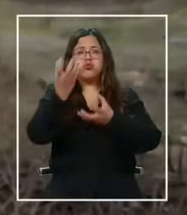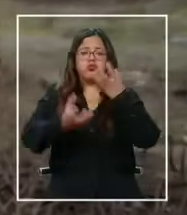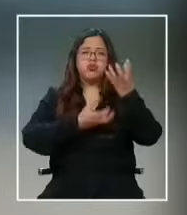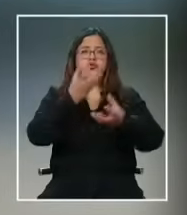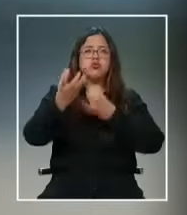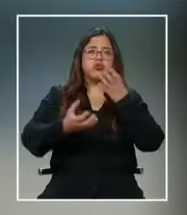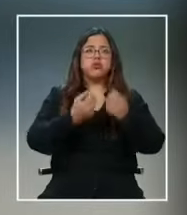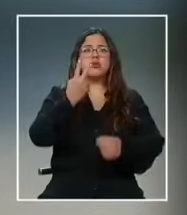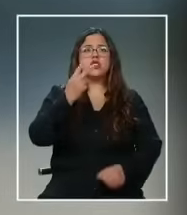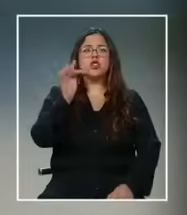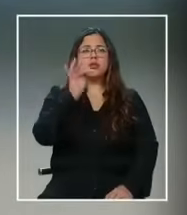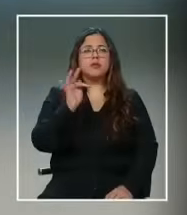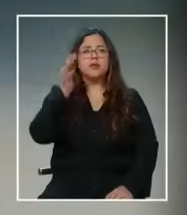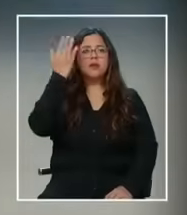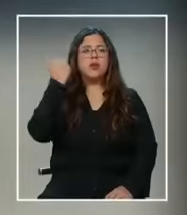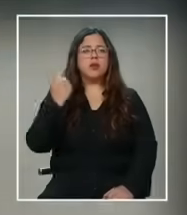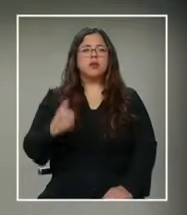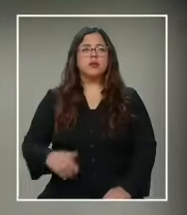de